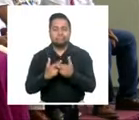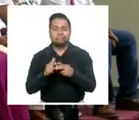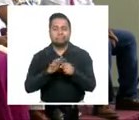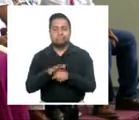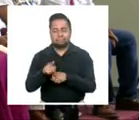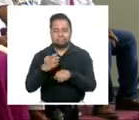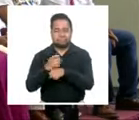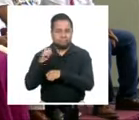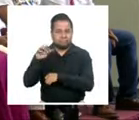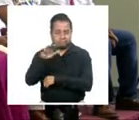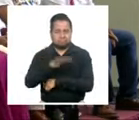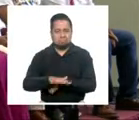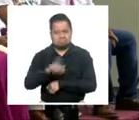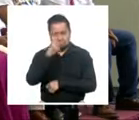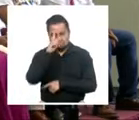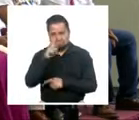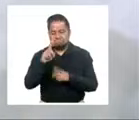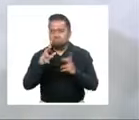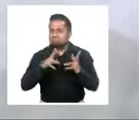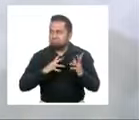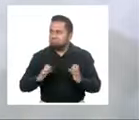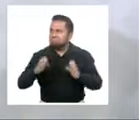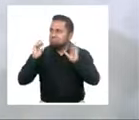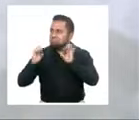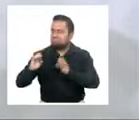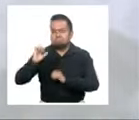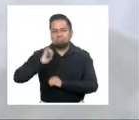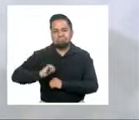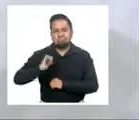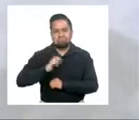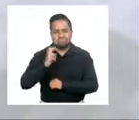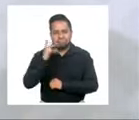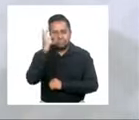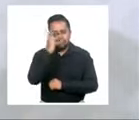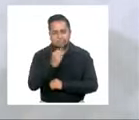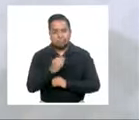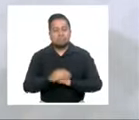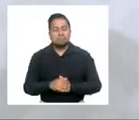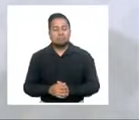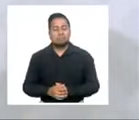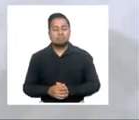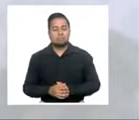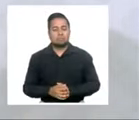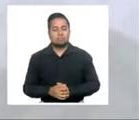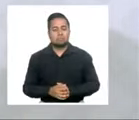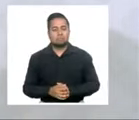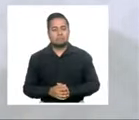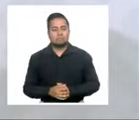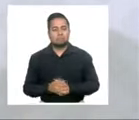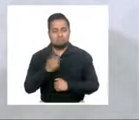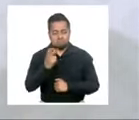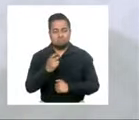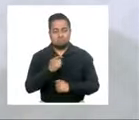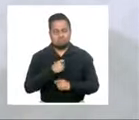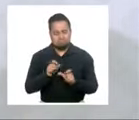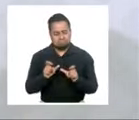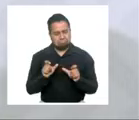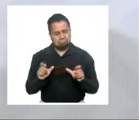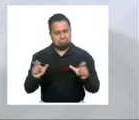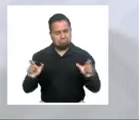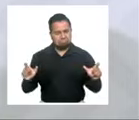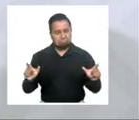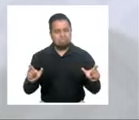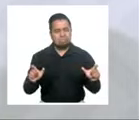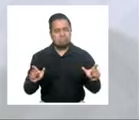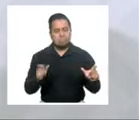tiene Oaxaca en su arquitectura. Y esto es lo que nosotros vamos a proteger y vamos a